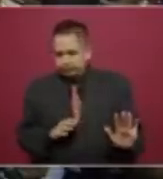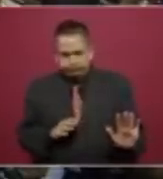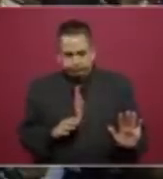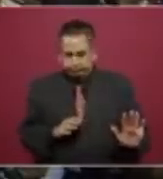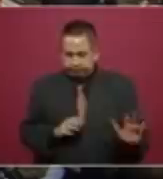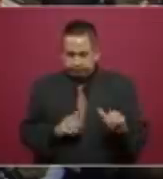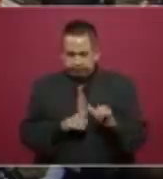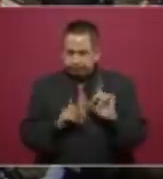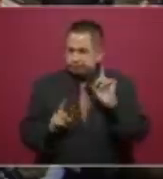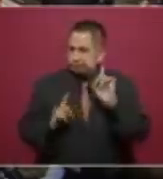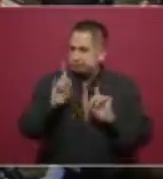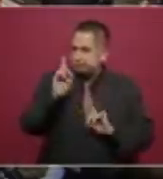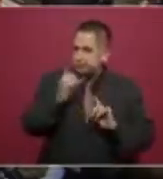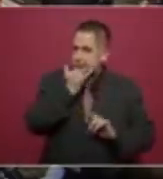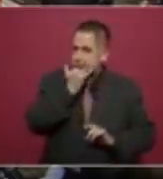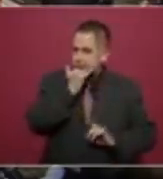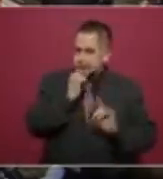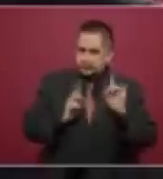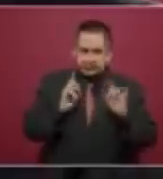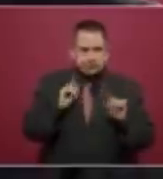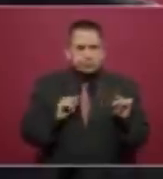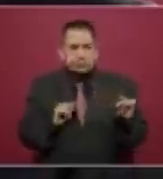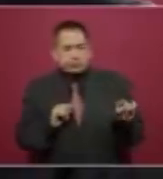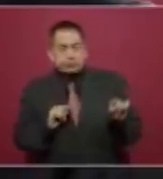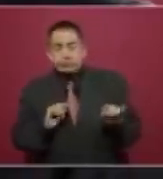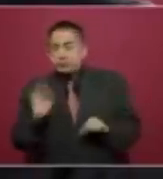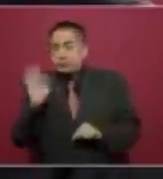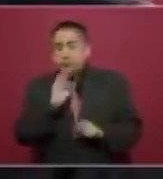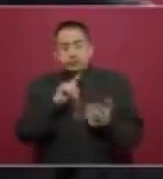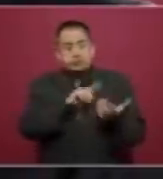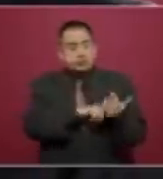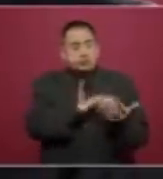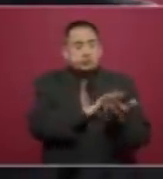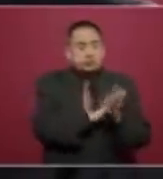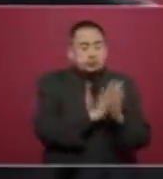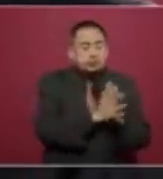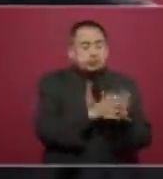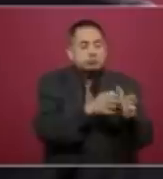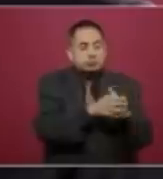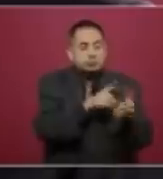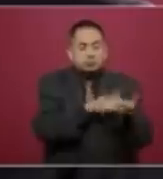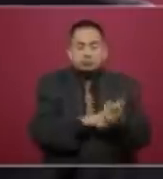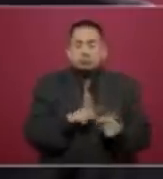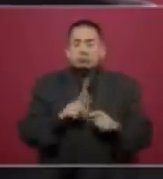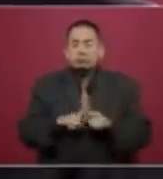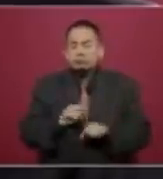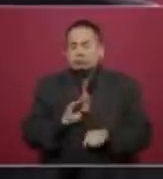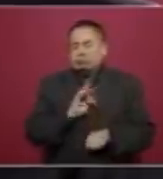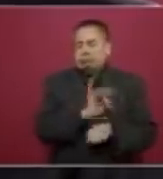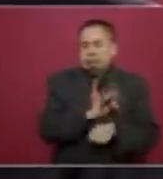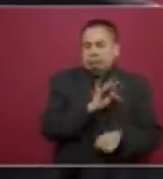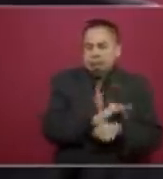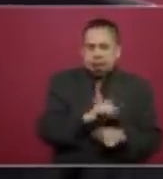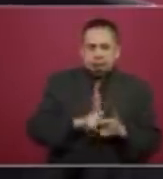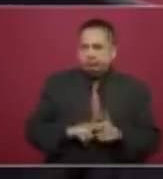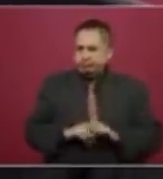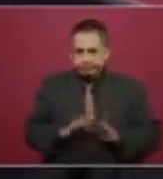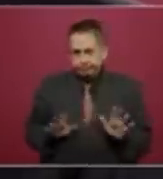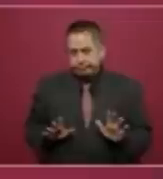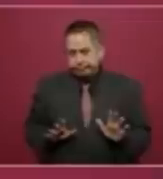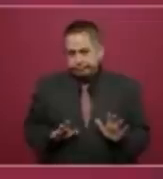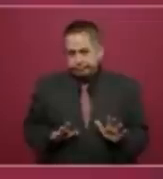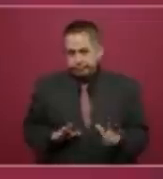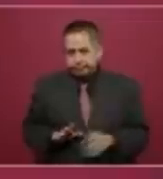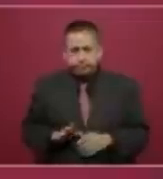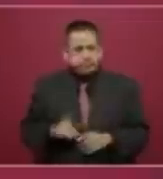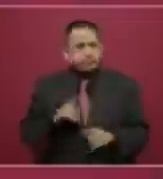la sospecha de que estuviesen siendo protegidas y que